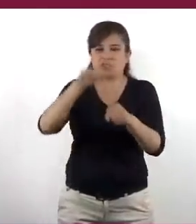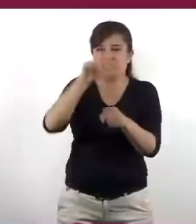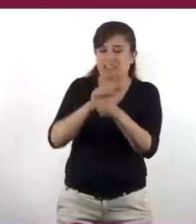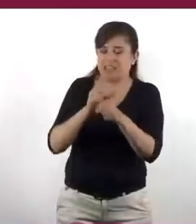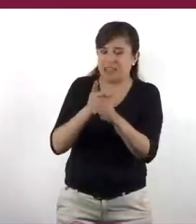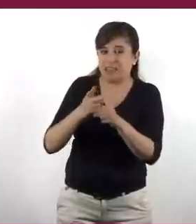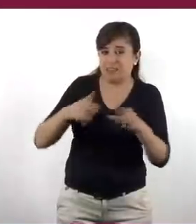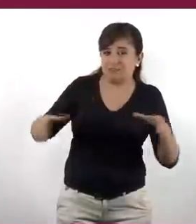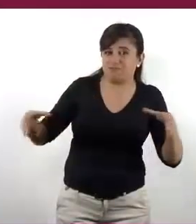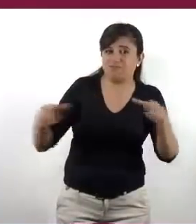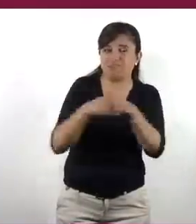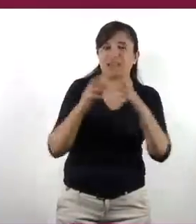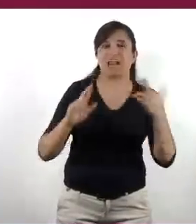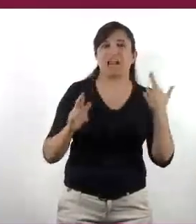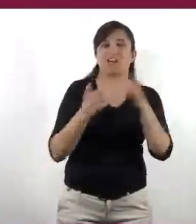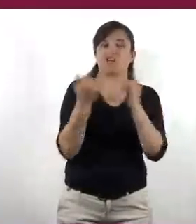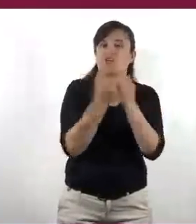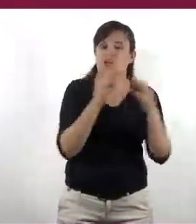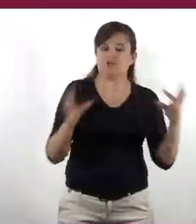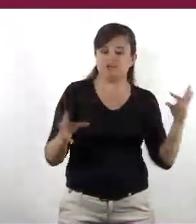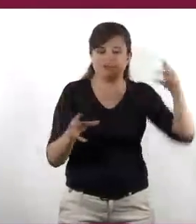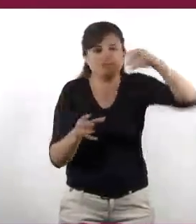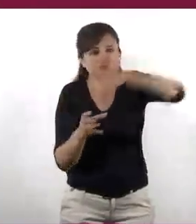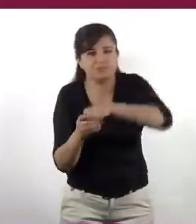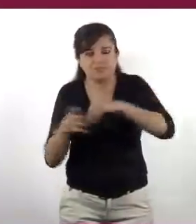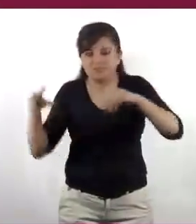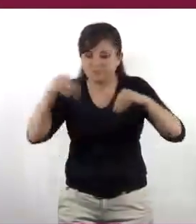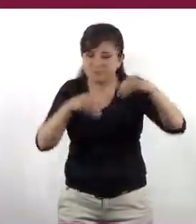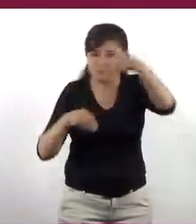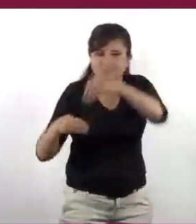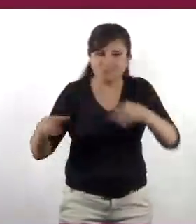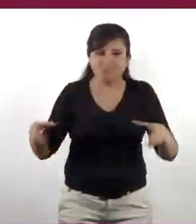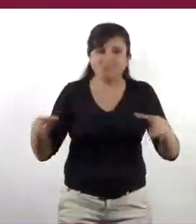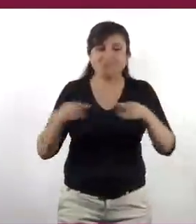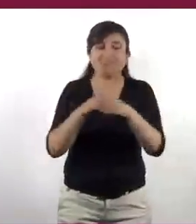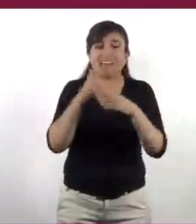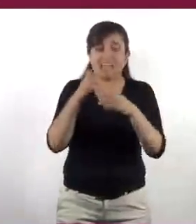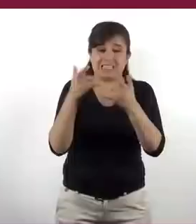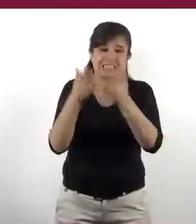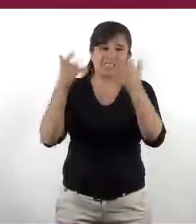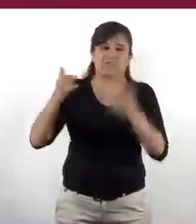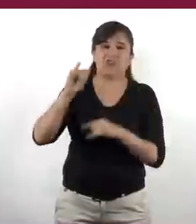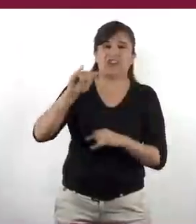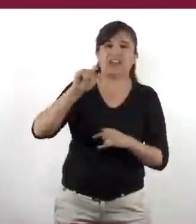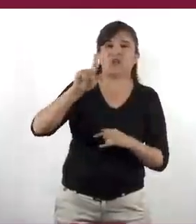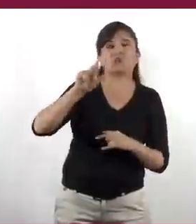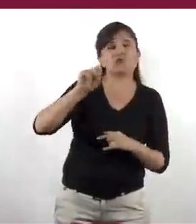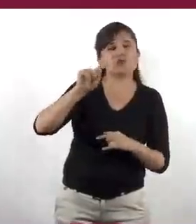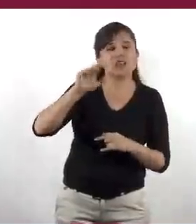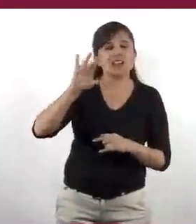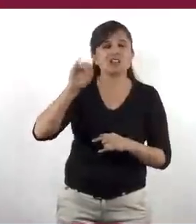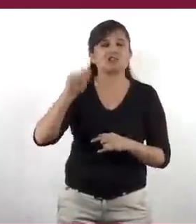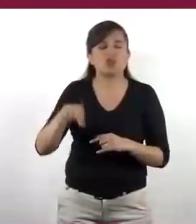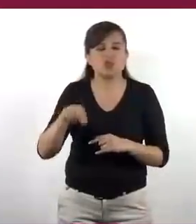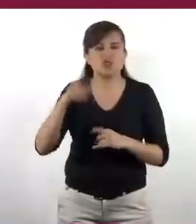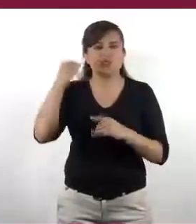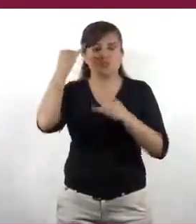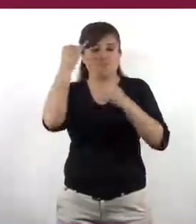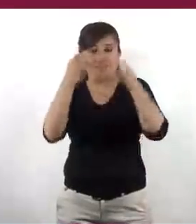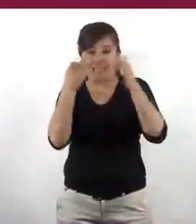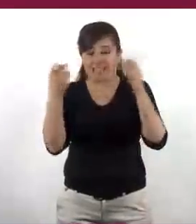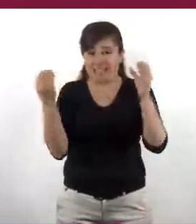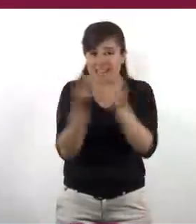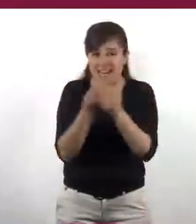con la religión. Respecto a la política, la Ilustración dio origen al despotismo ilustrado. En las